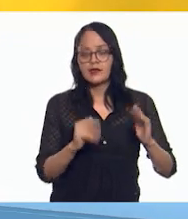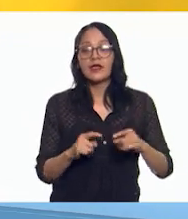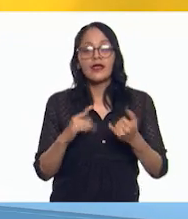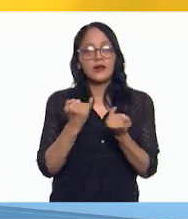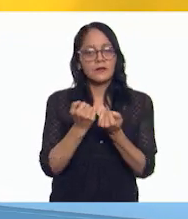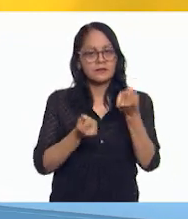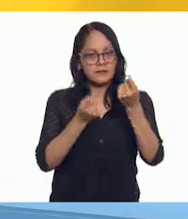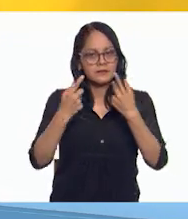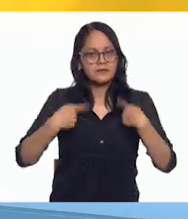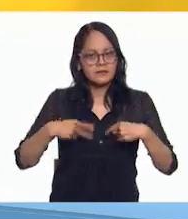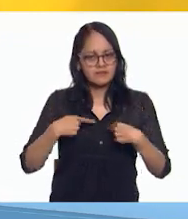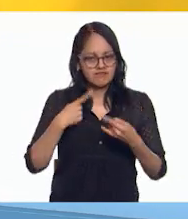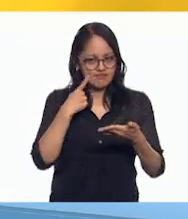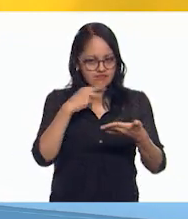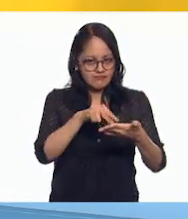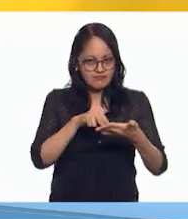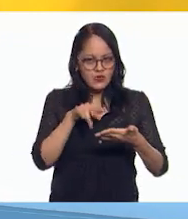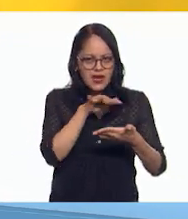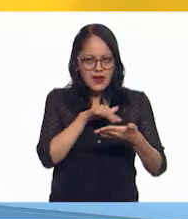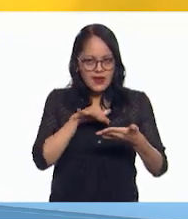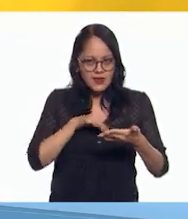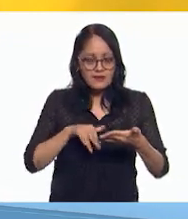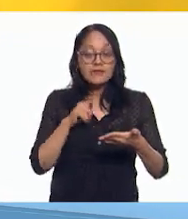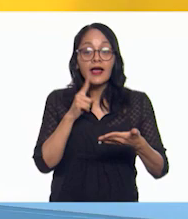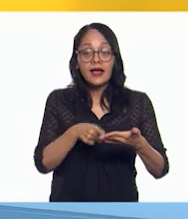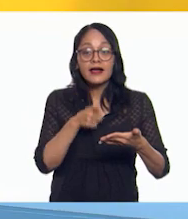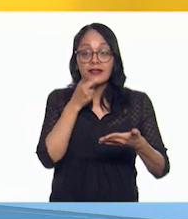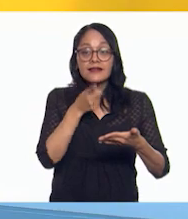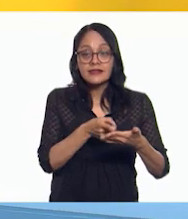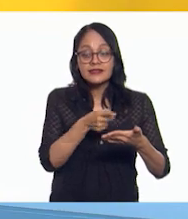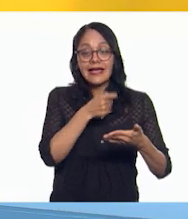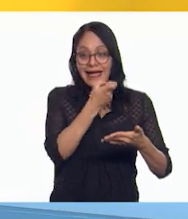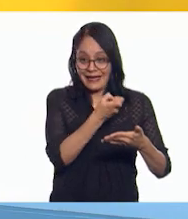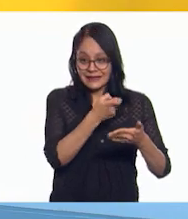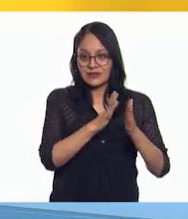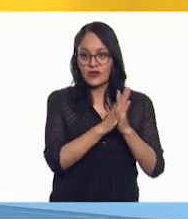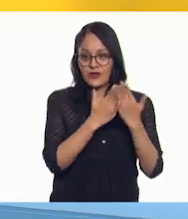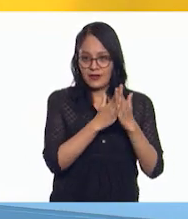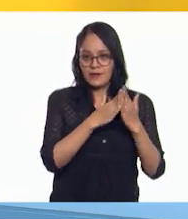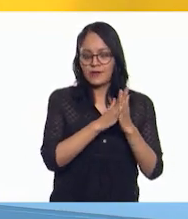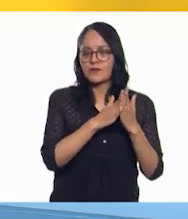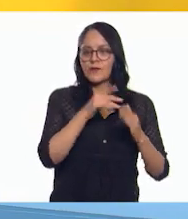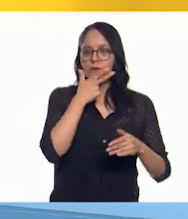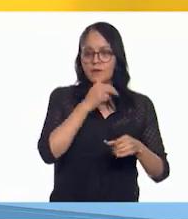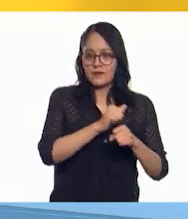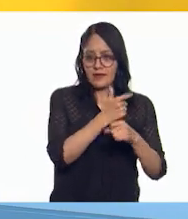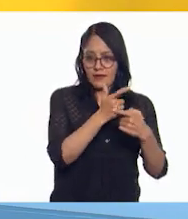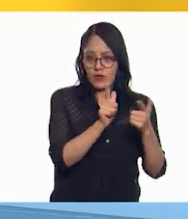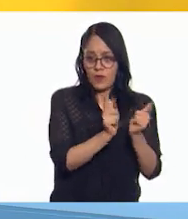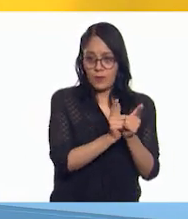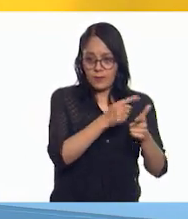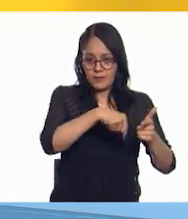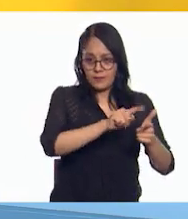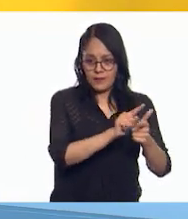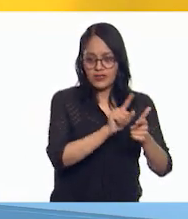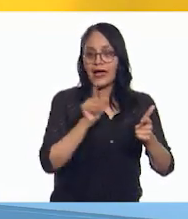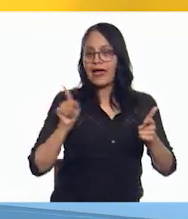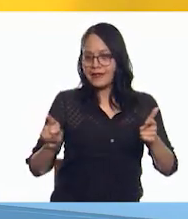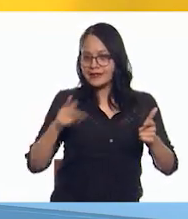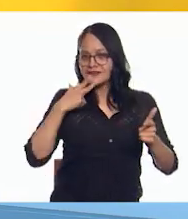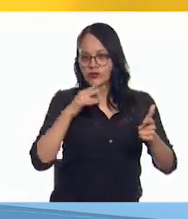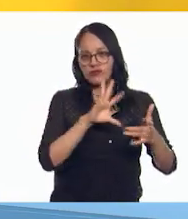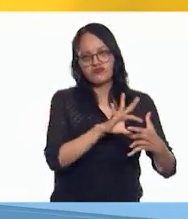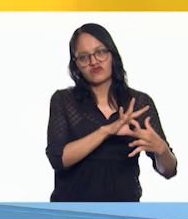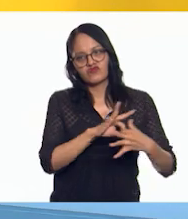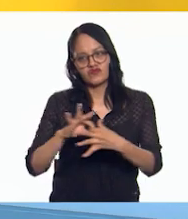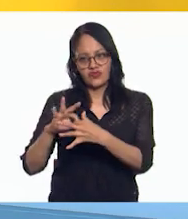a afirmar que su obra es una prolongación y culminación de la obra poética de este grupo. Pero eso no significa que